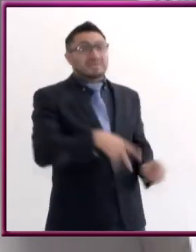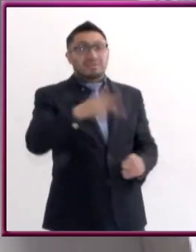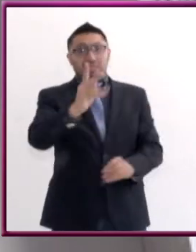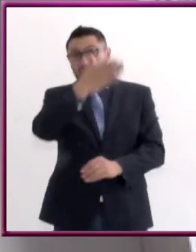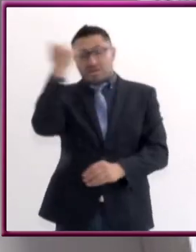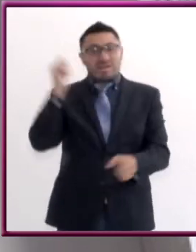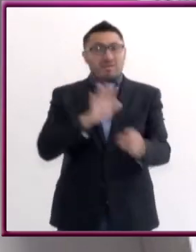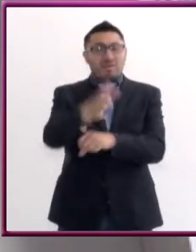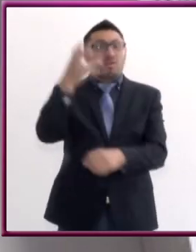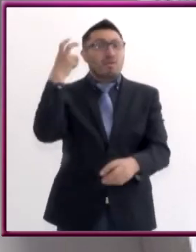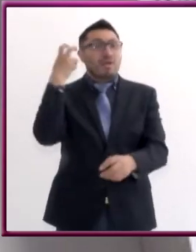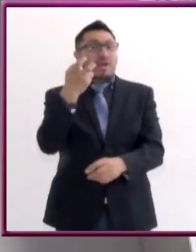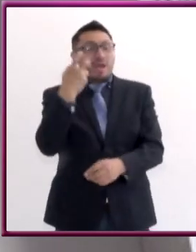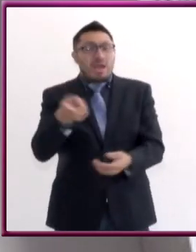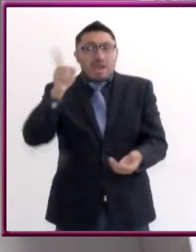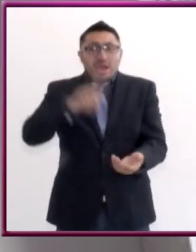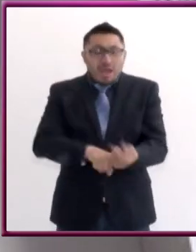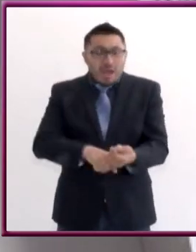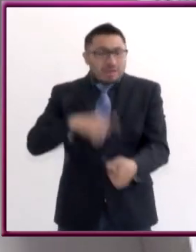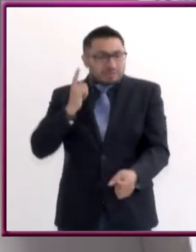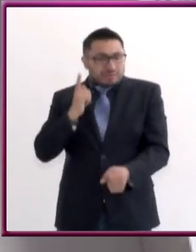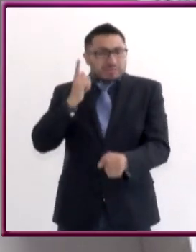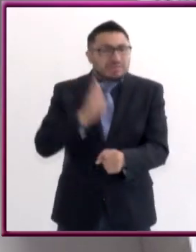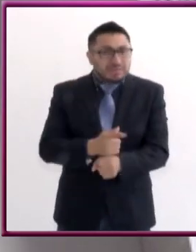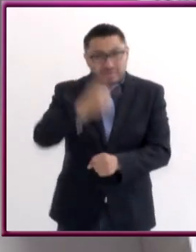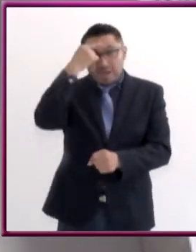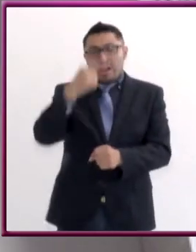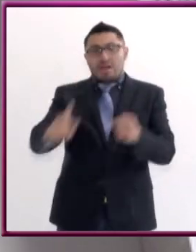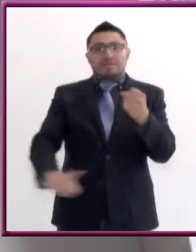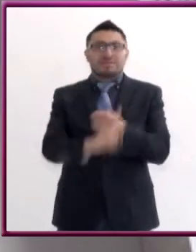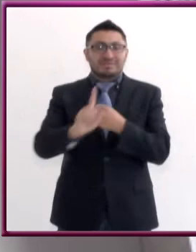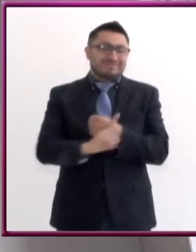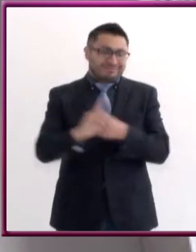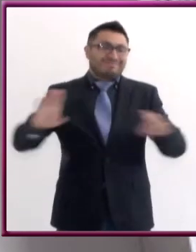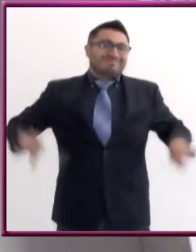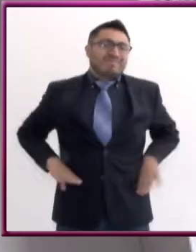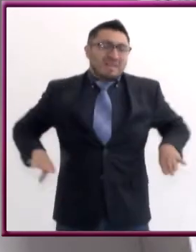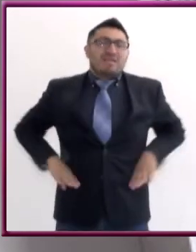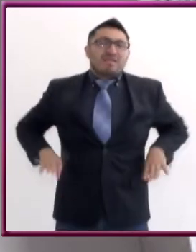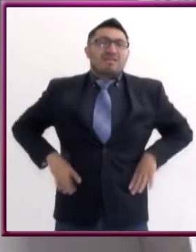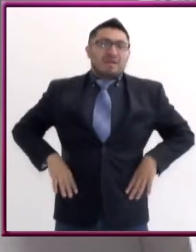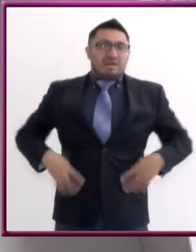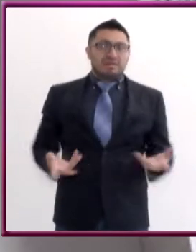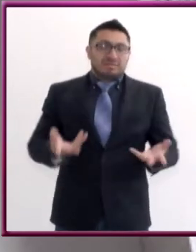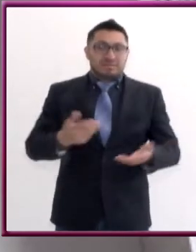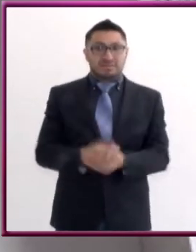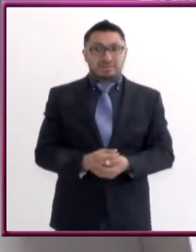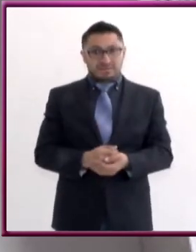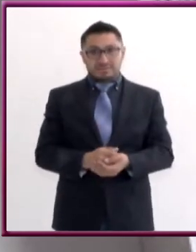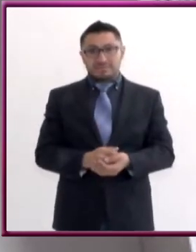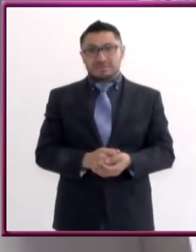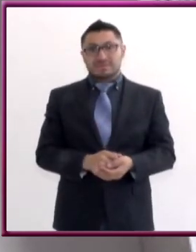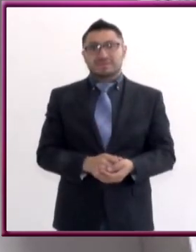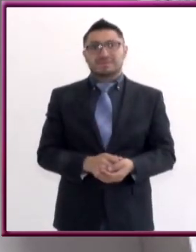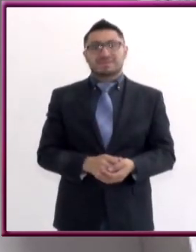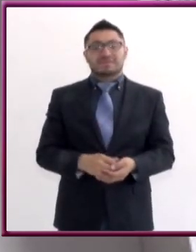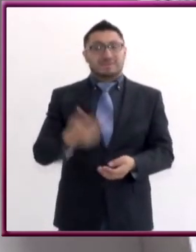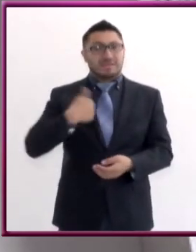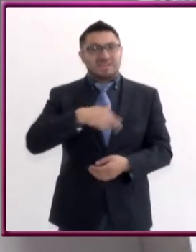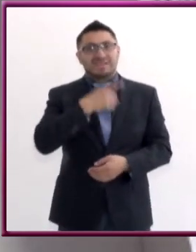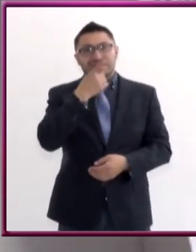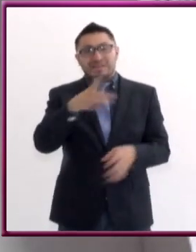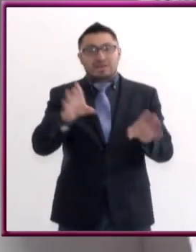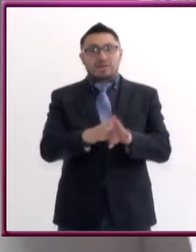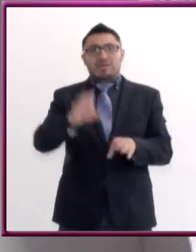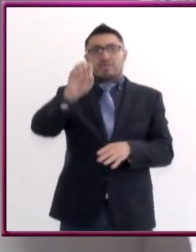sabe cuál es la fuente original de esas actitudes o, ¿no? de eso lo que